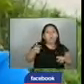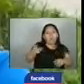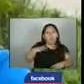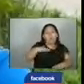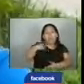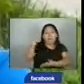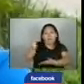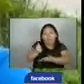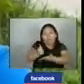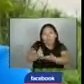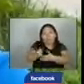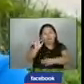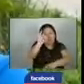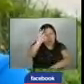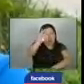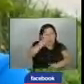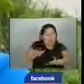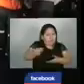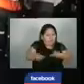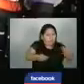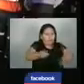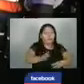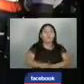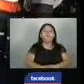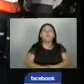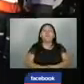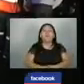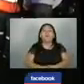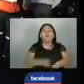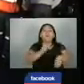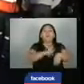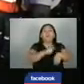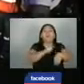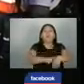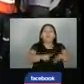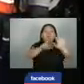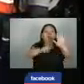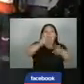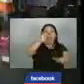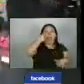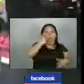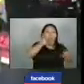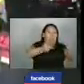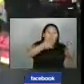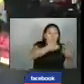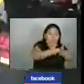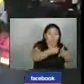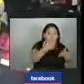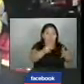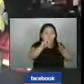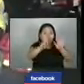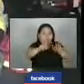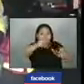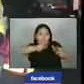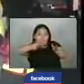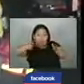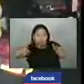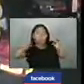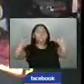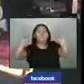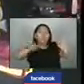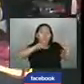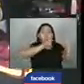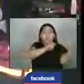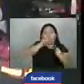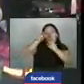destinado fondos para eso, pues es excelente para las personas. Un periodo de seis meses a partir de la fecha del percance es el tiempo que se